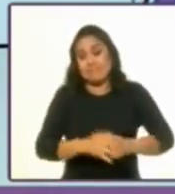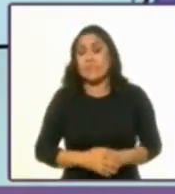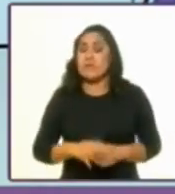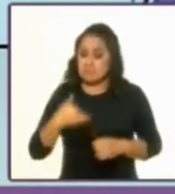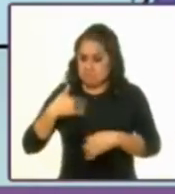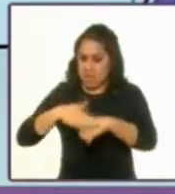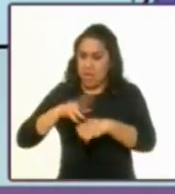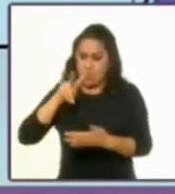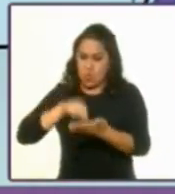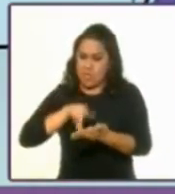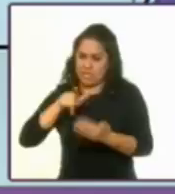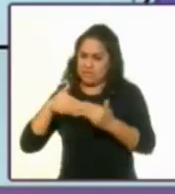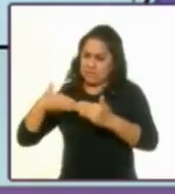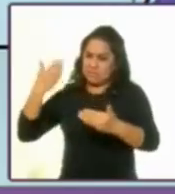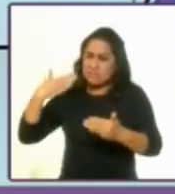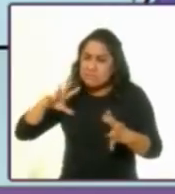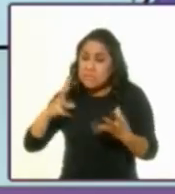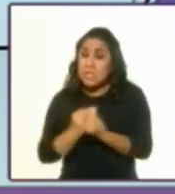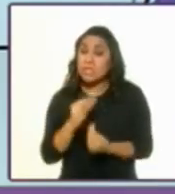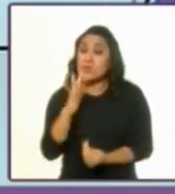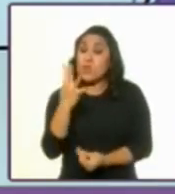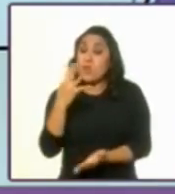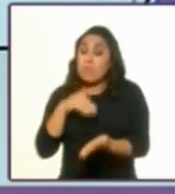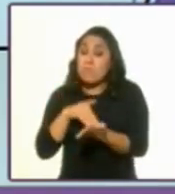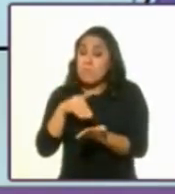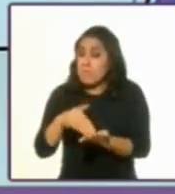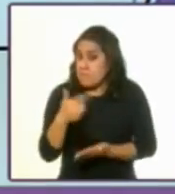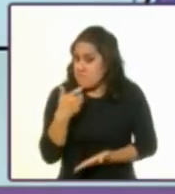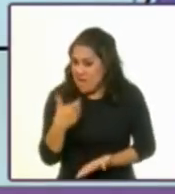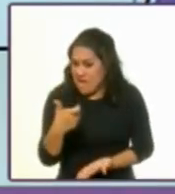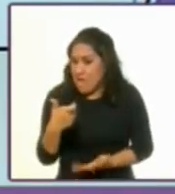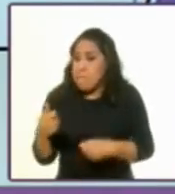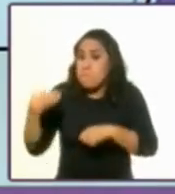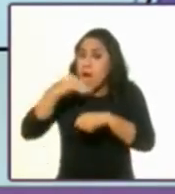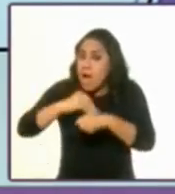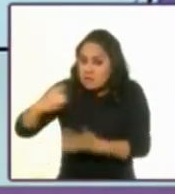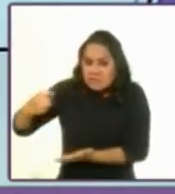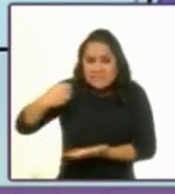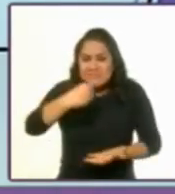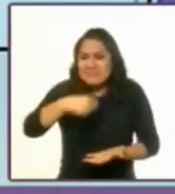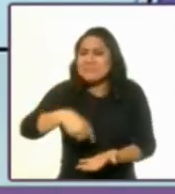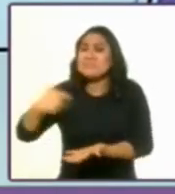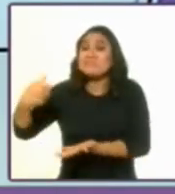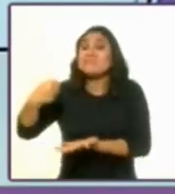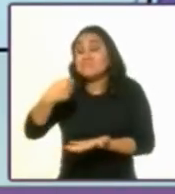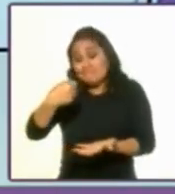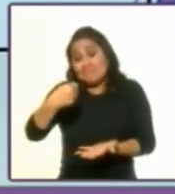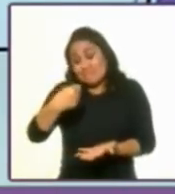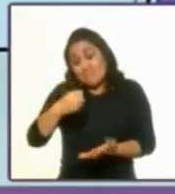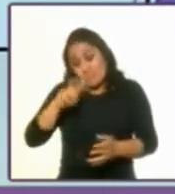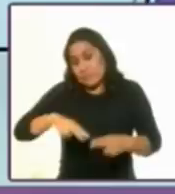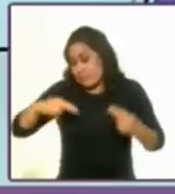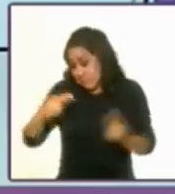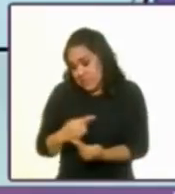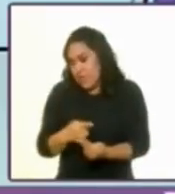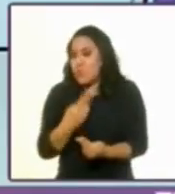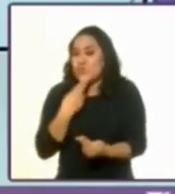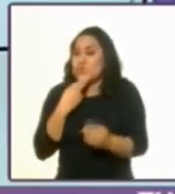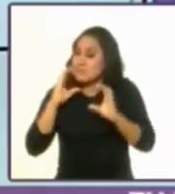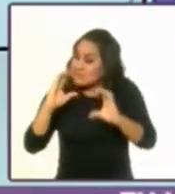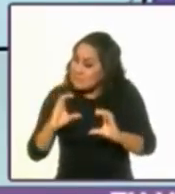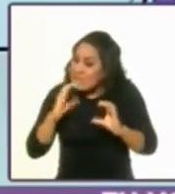2017 hubo 54 mil millones de pesos adicionales estos recursos lo que necesitamos es usarlos bien